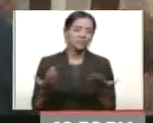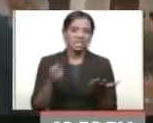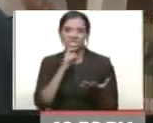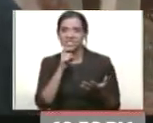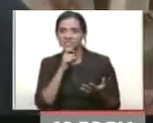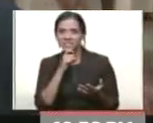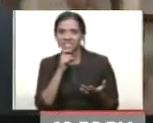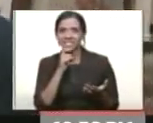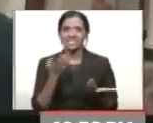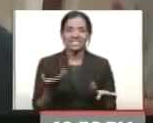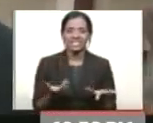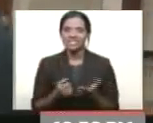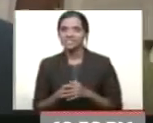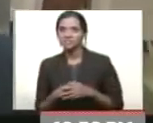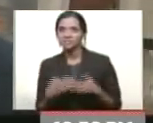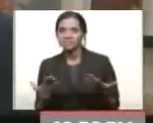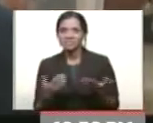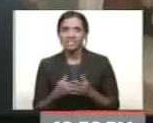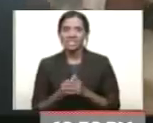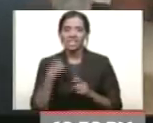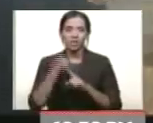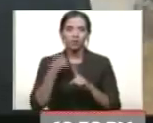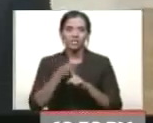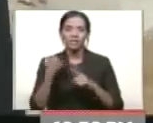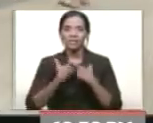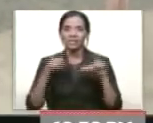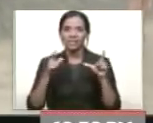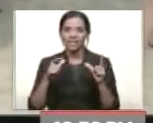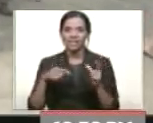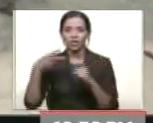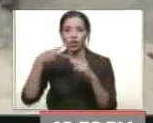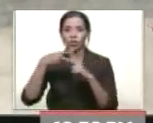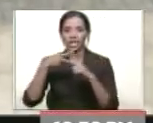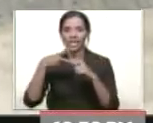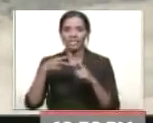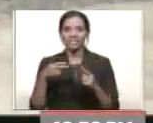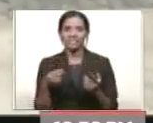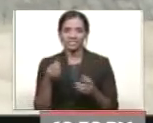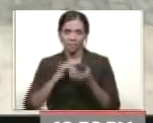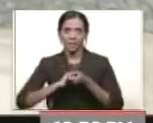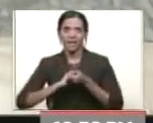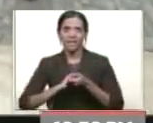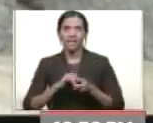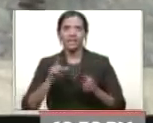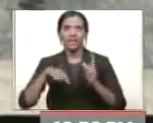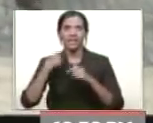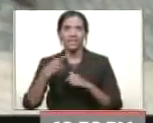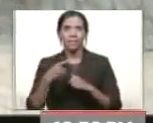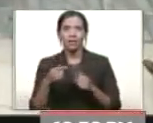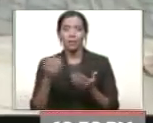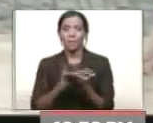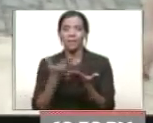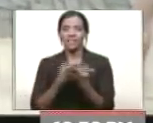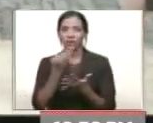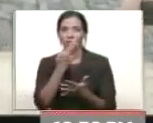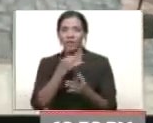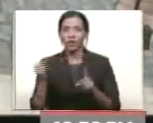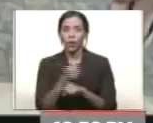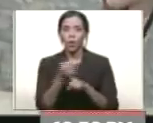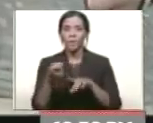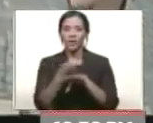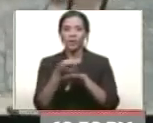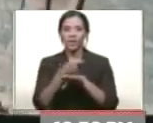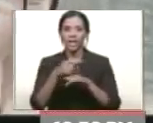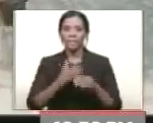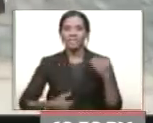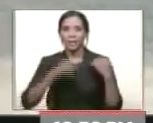fue complicada. Luchar por la libertad y terminar en un motel, hermano. Y después con un plátano verde para darle un golpe de Estado al presidente Nicolás